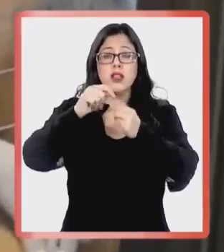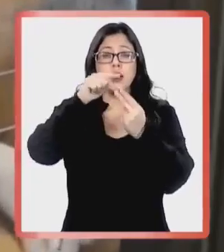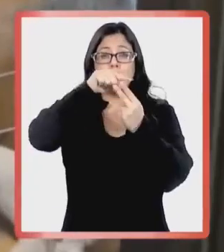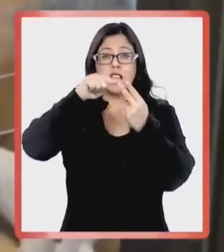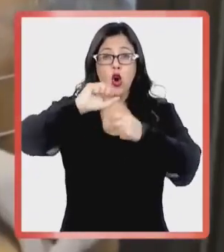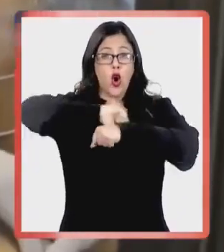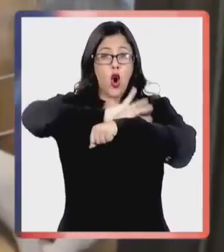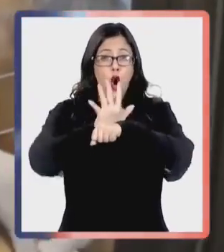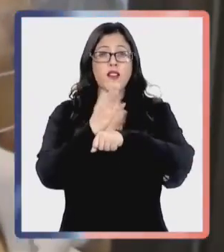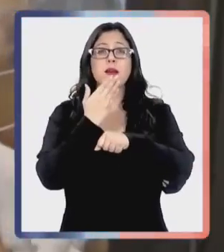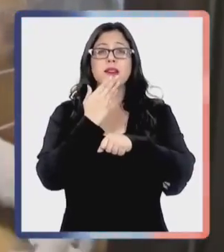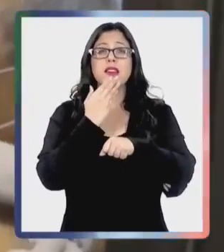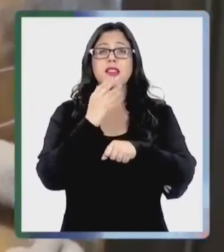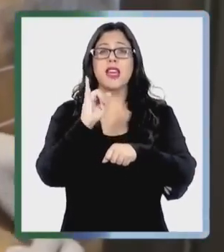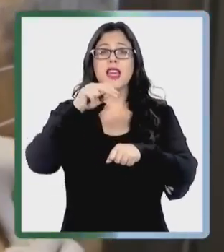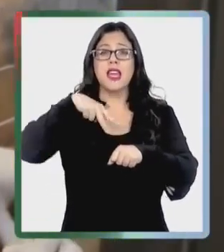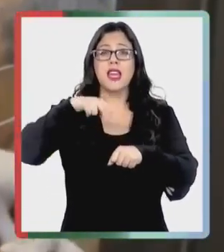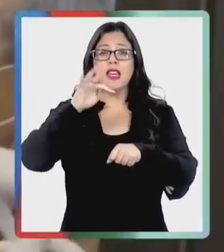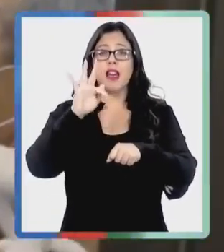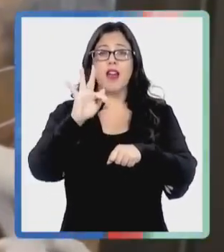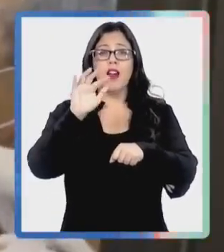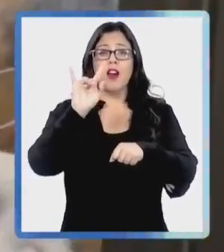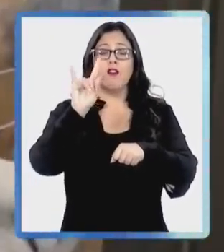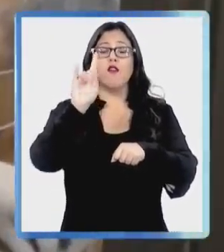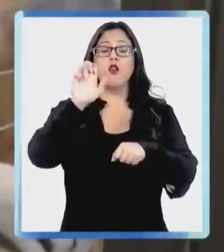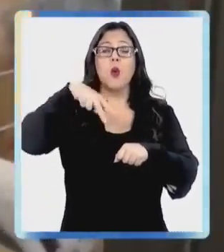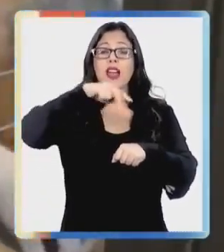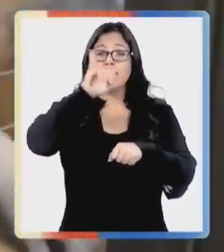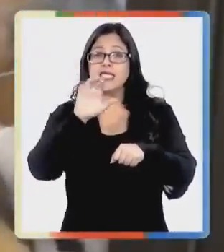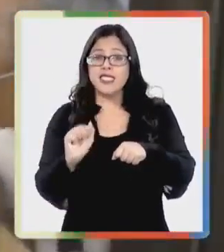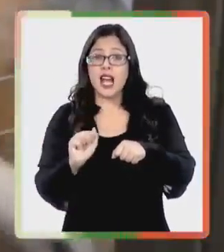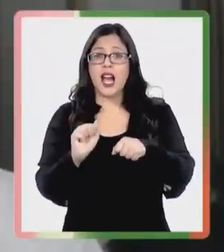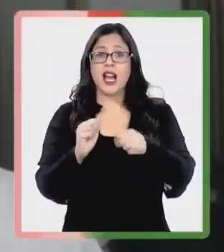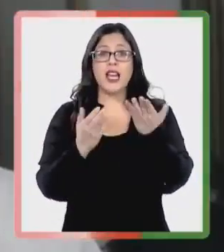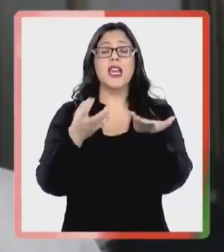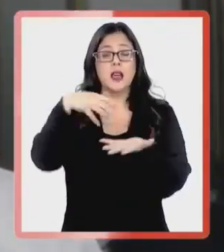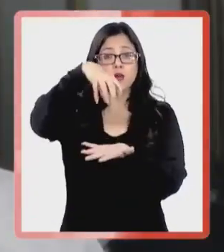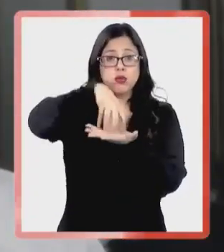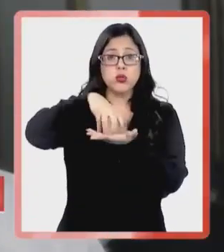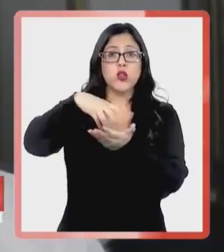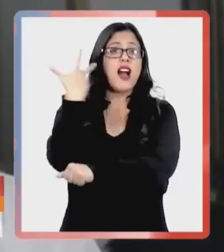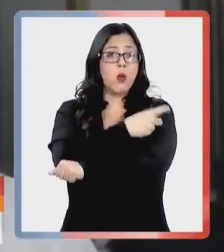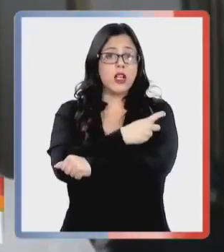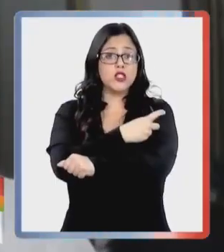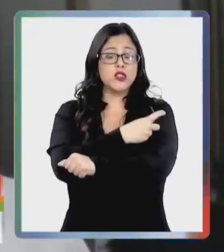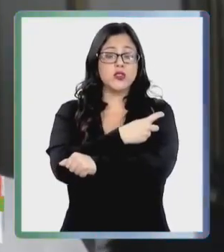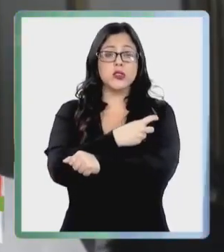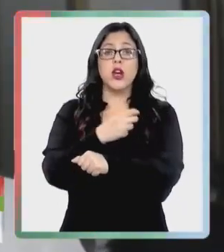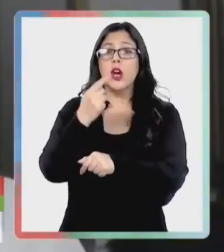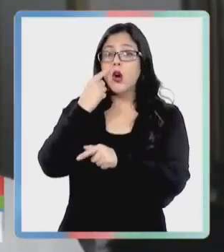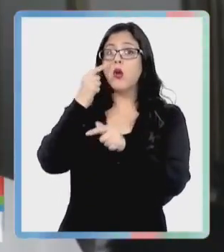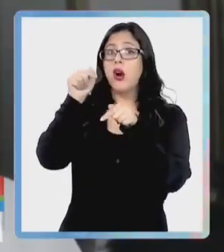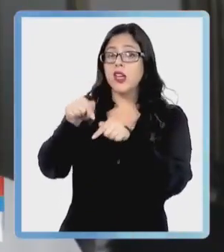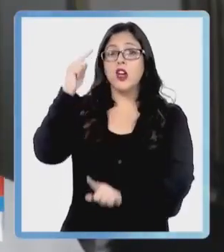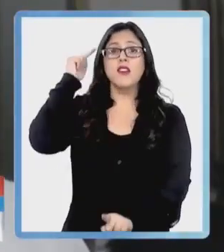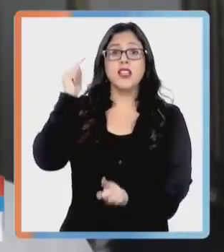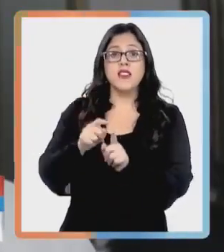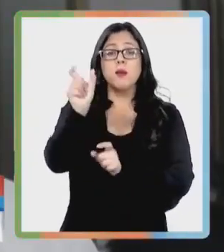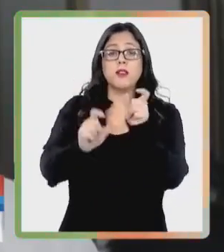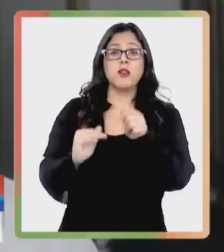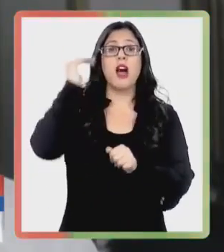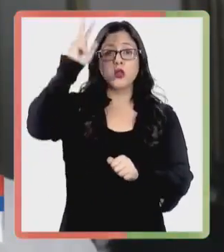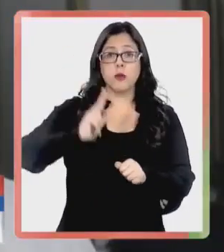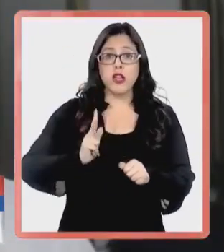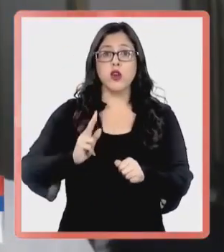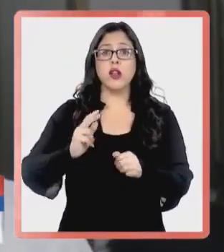del COVID-19, se realizó este punto de vacunación. La idea es que nuestros adultos mayores tengan un lugar en el que